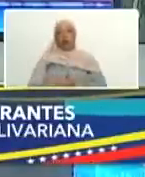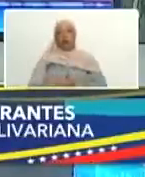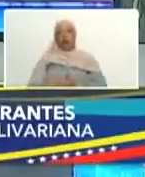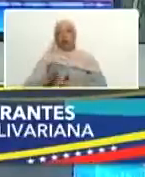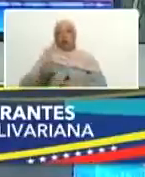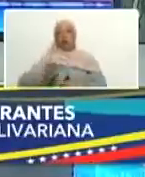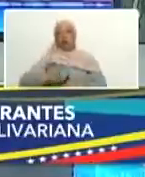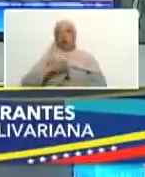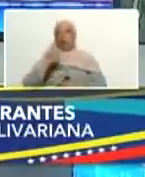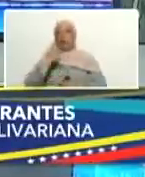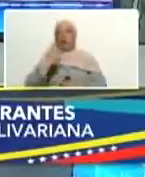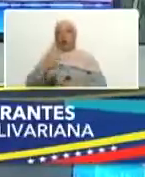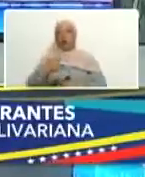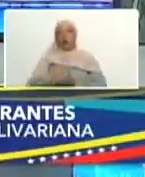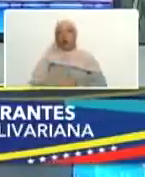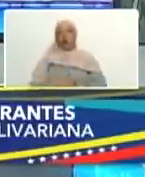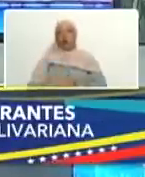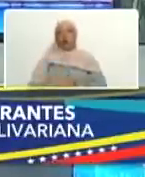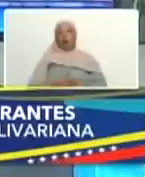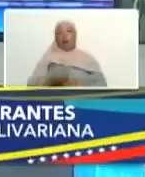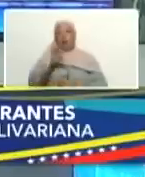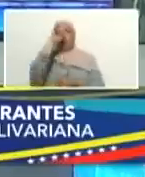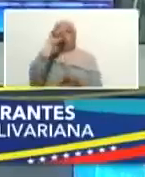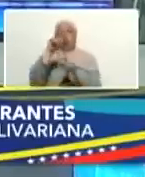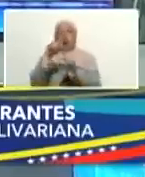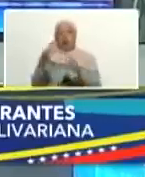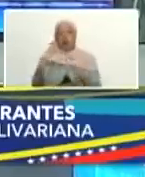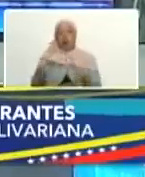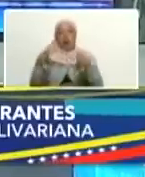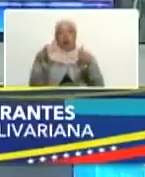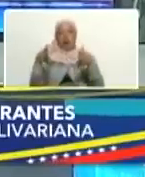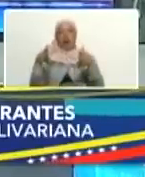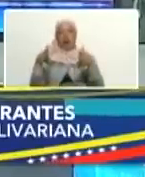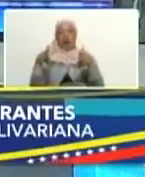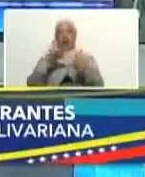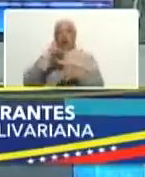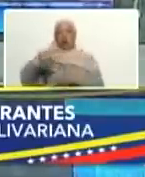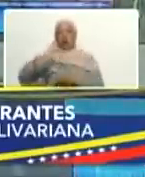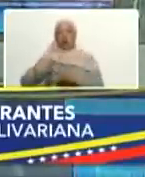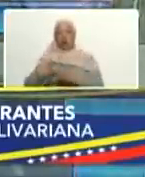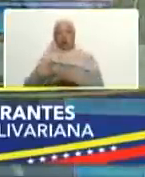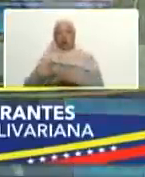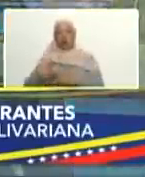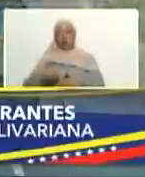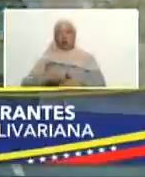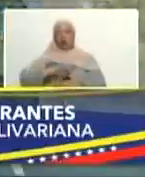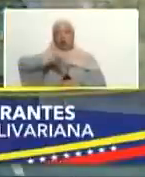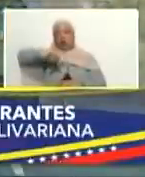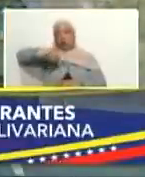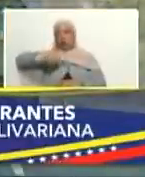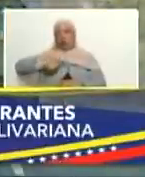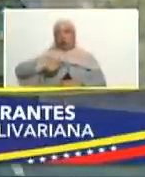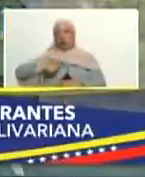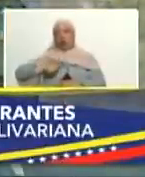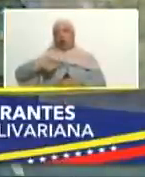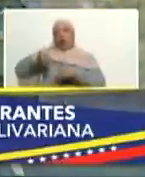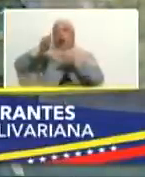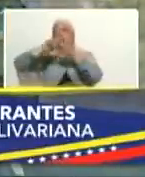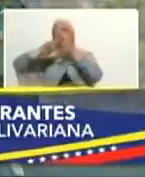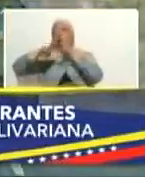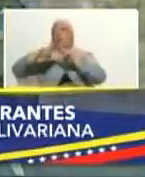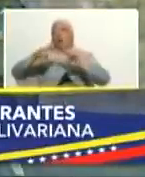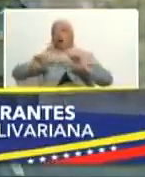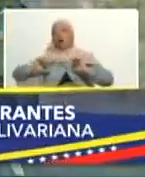pudiera decir que el mayor logro que hemos tenido es mantener la